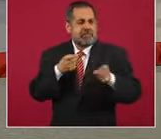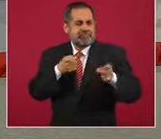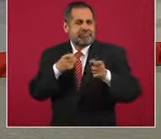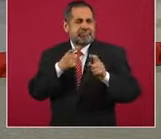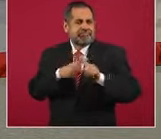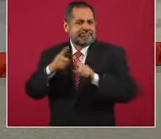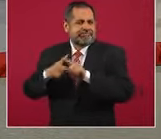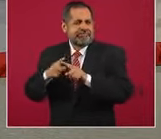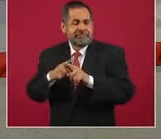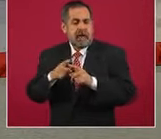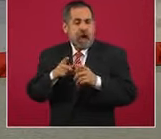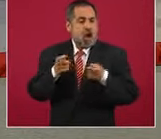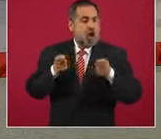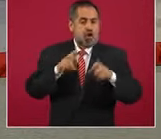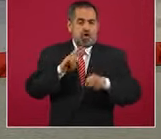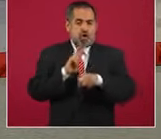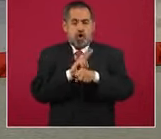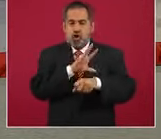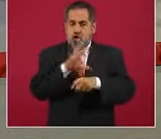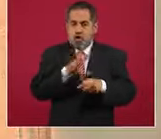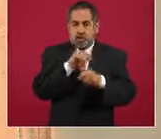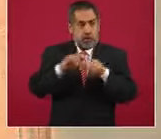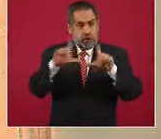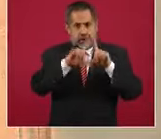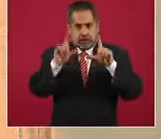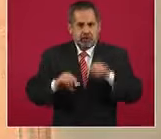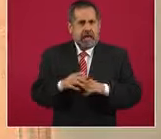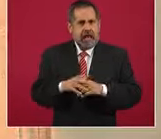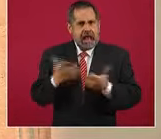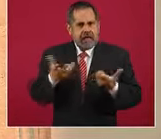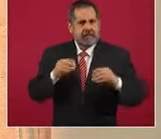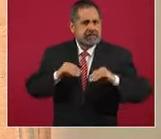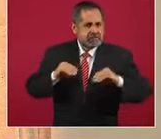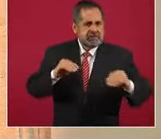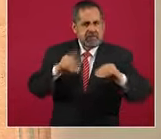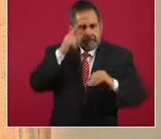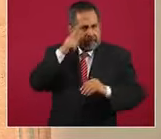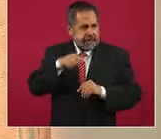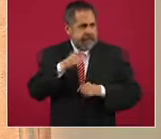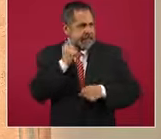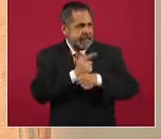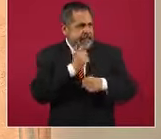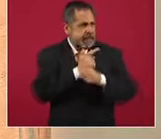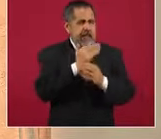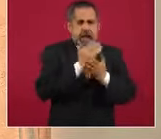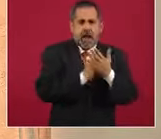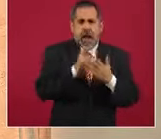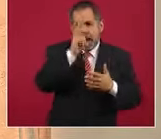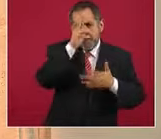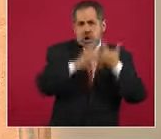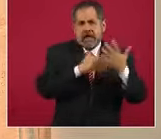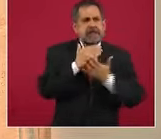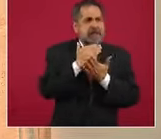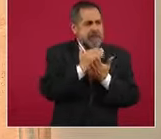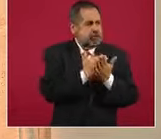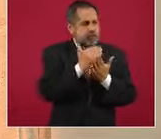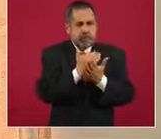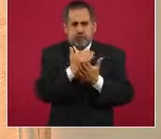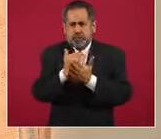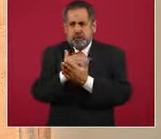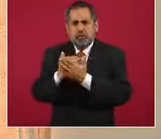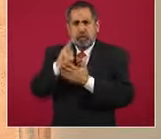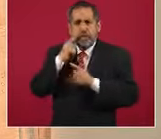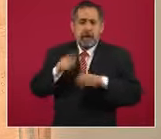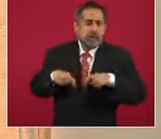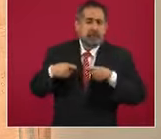de explosivos en todo el territorio nacional. Igualmente, acciones para disminuir los índices de violencia y garantizar el desarrollo